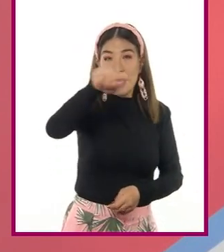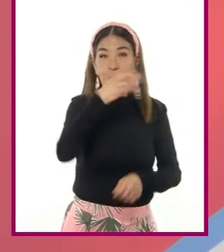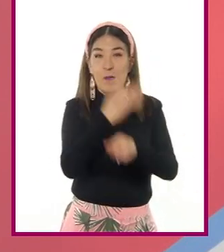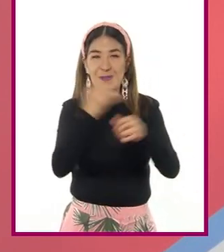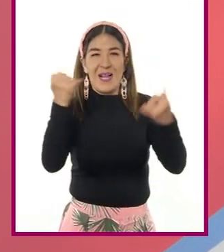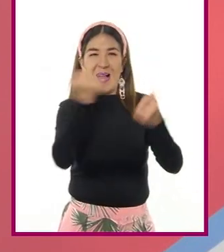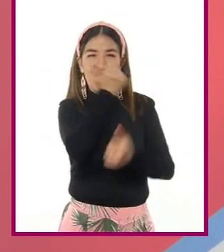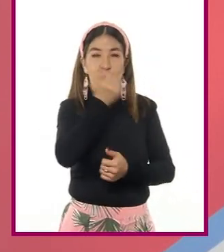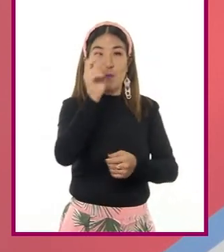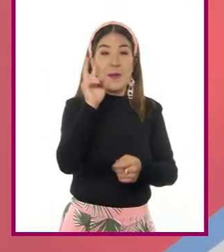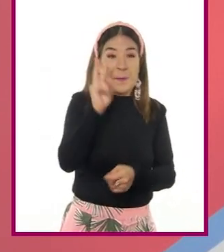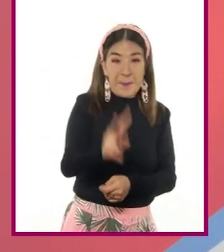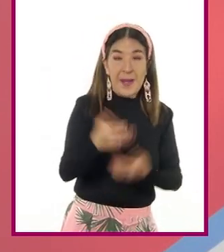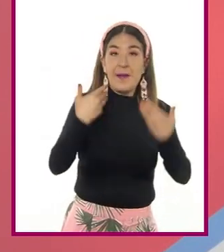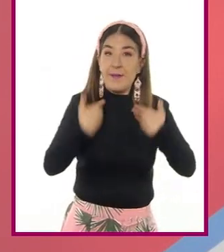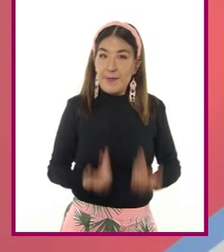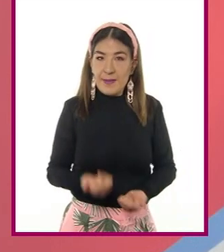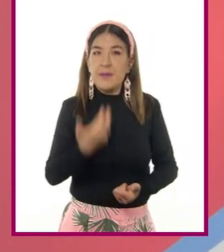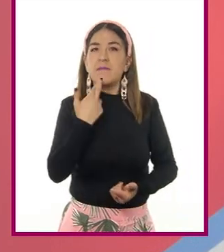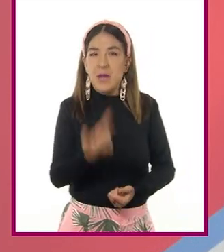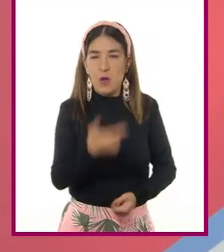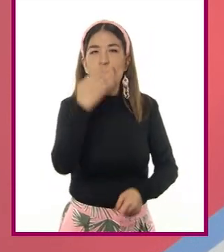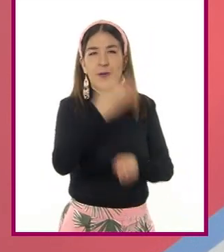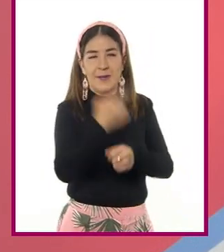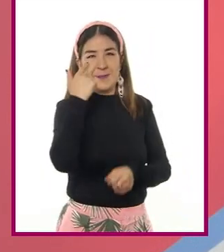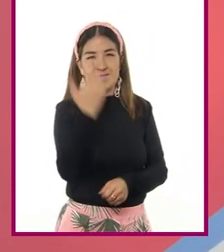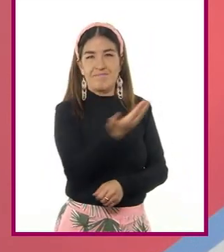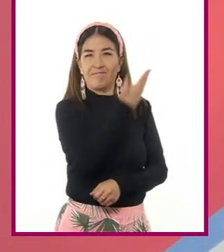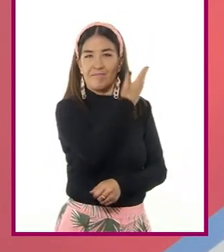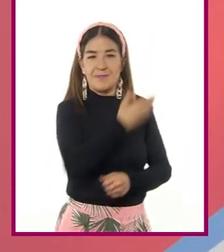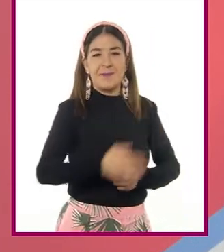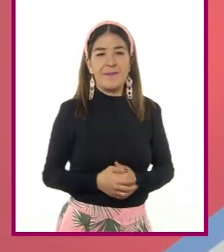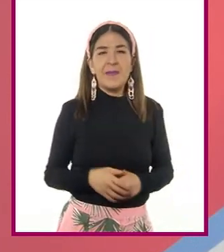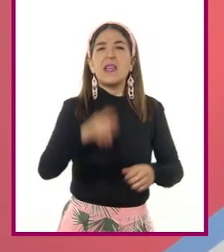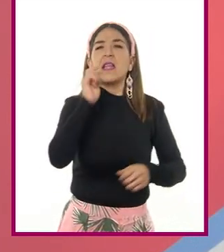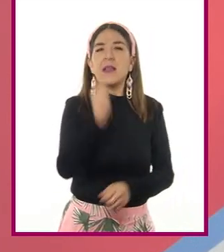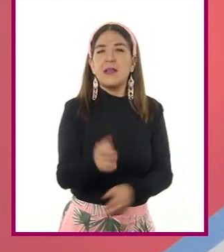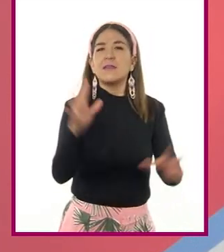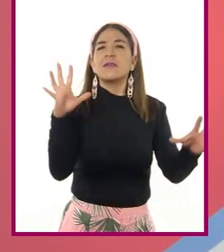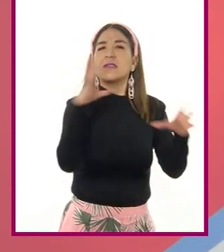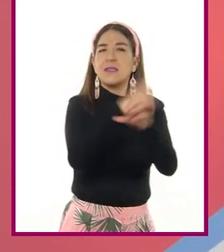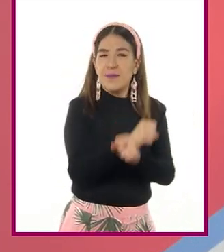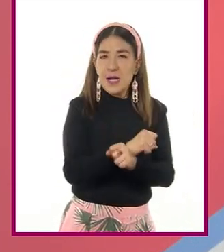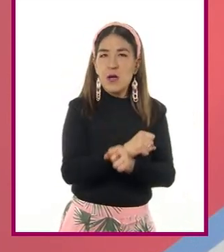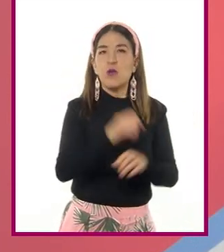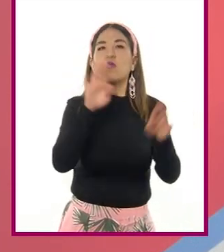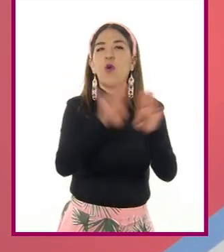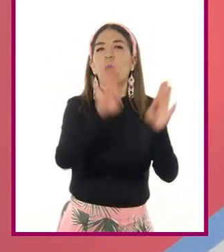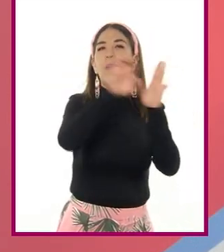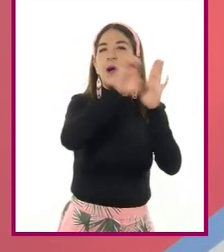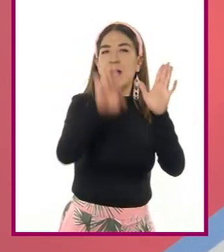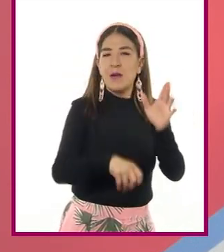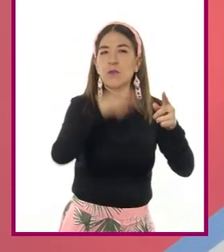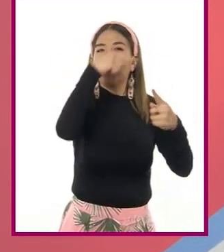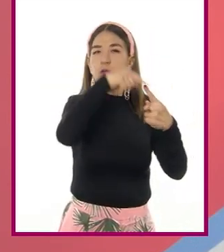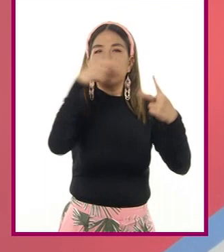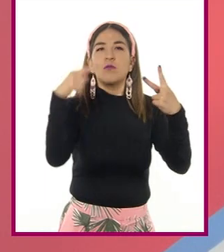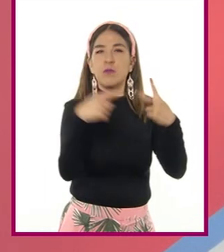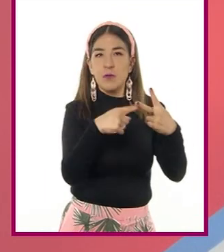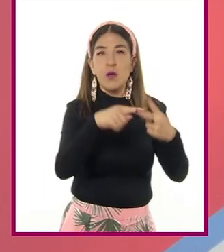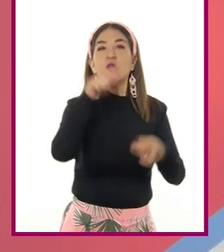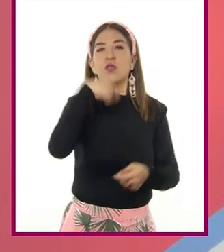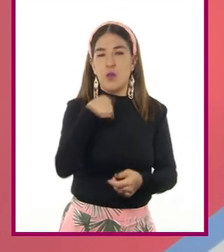lo entiendan mejor, en sus pantallas aparecerán el significado y un ejemplo de cada una. Y